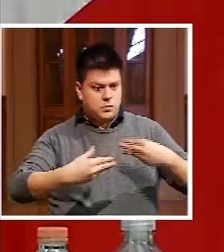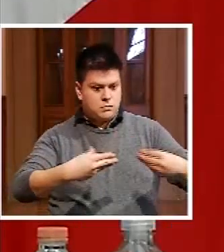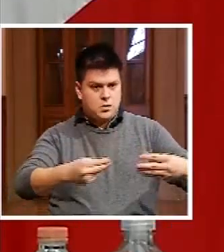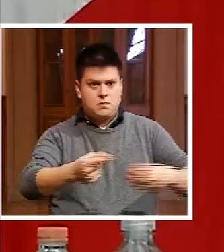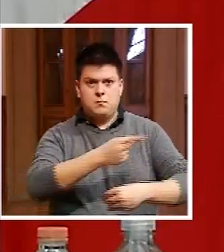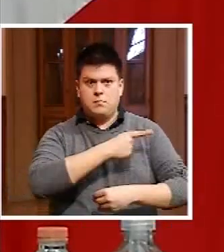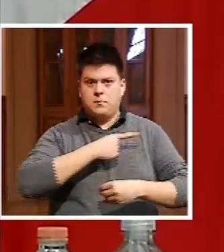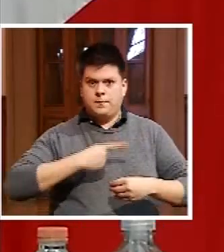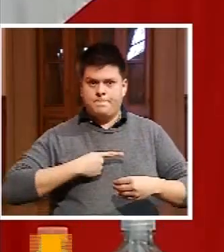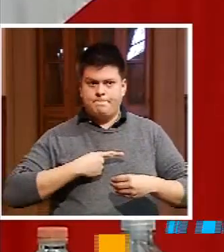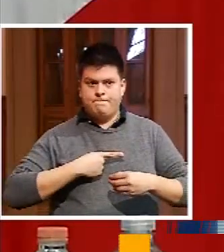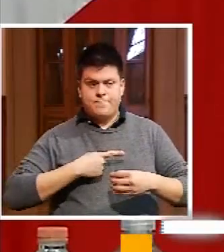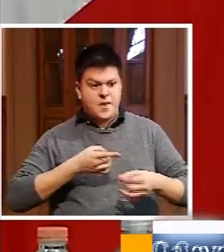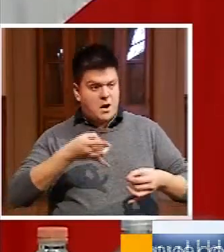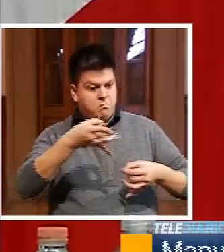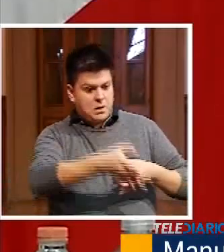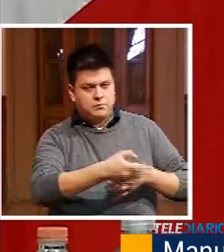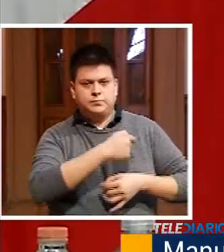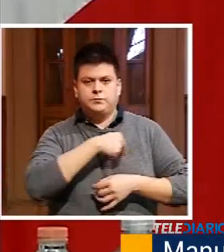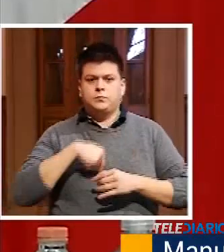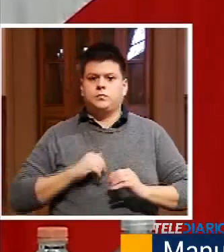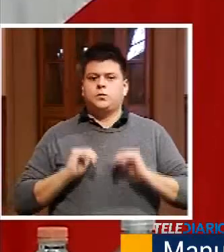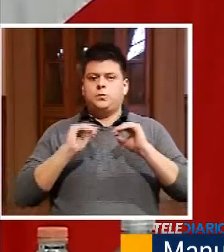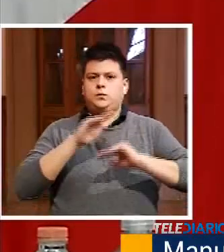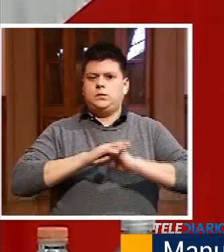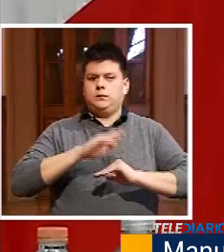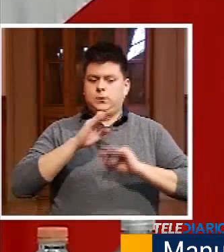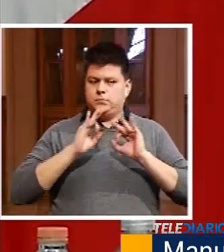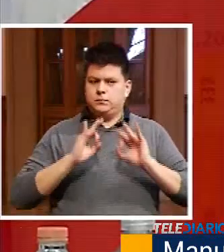y nosotros cuidarnos más.